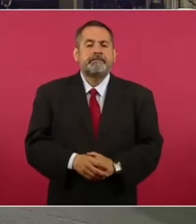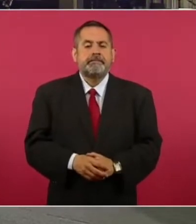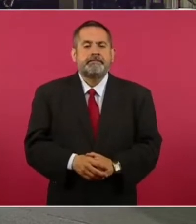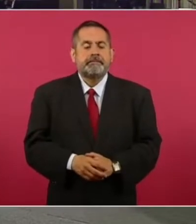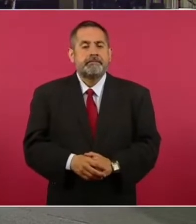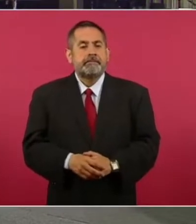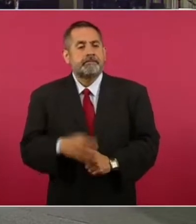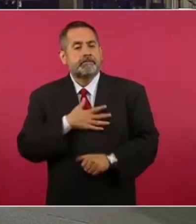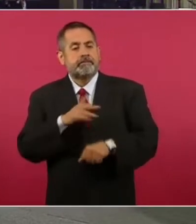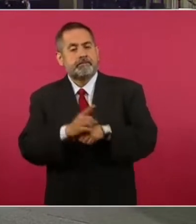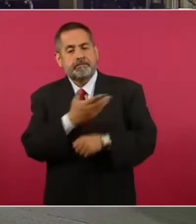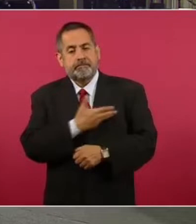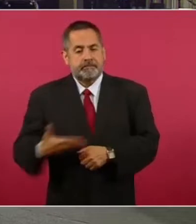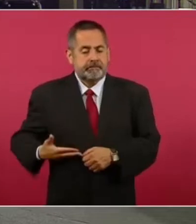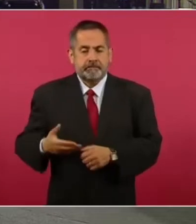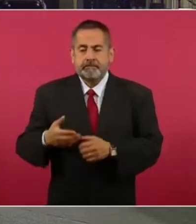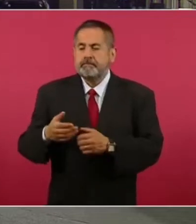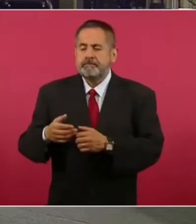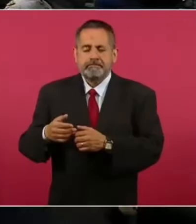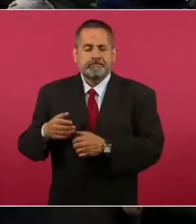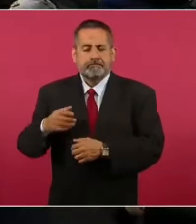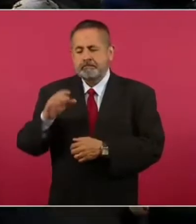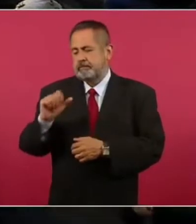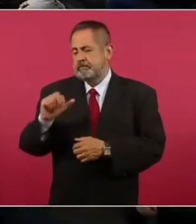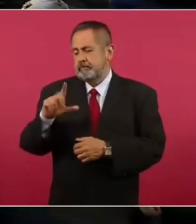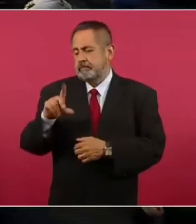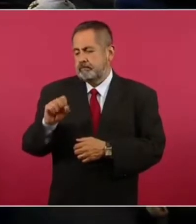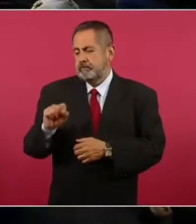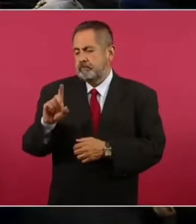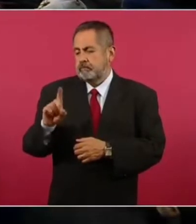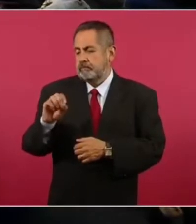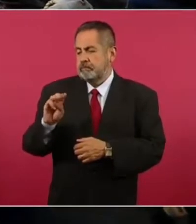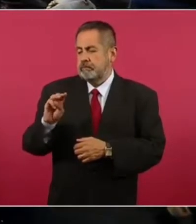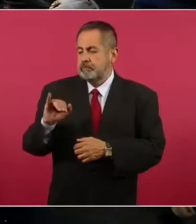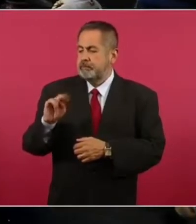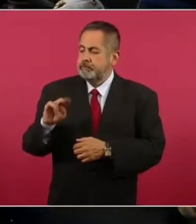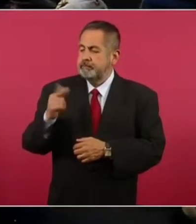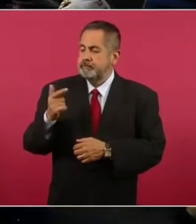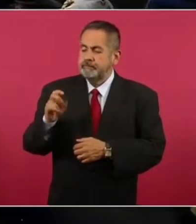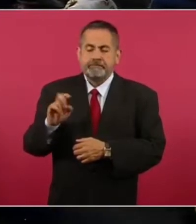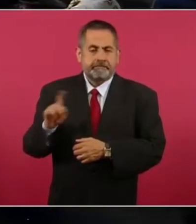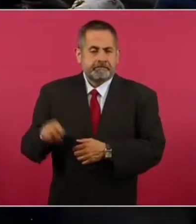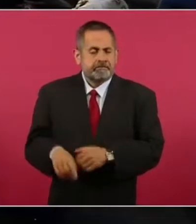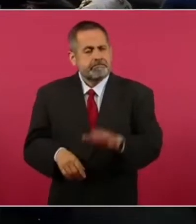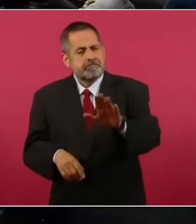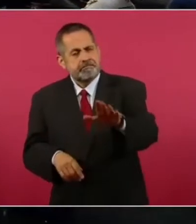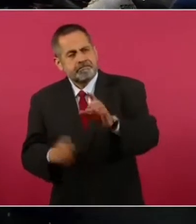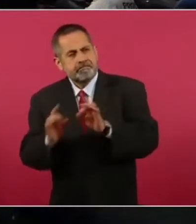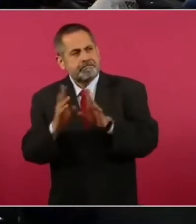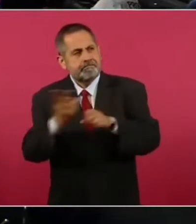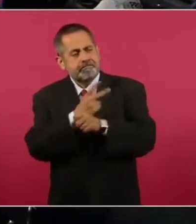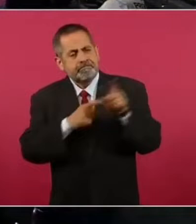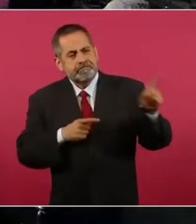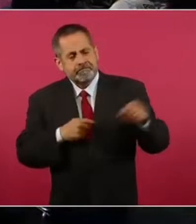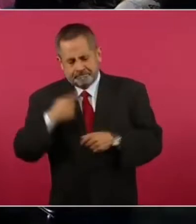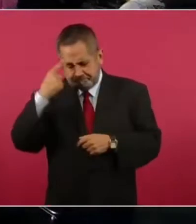Buenos días, presidente. Carlos Domínguez, de Nación 14. Preguntarle si estos acontecimientos, estos sucesos lamentables, no le hacen replantear la